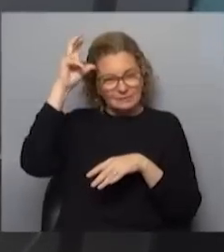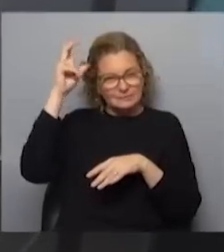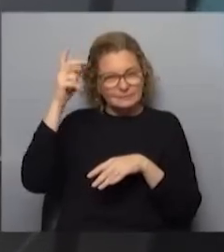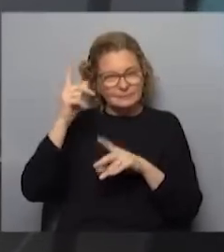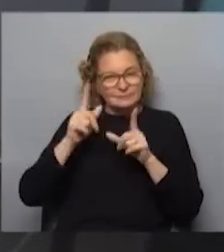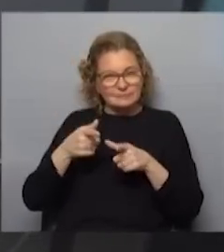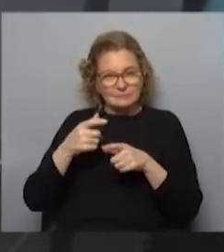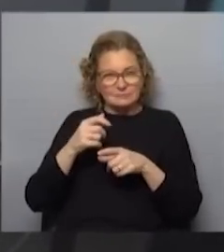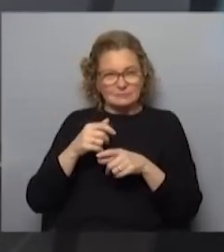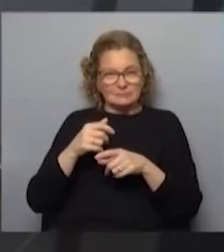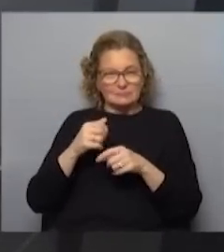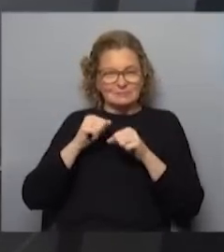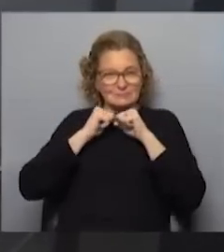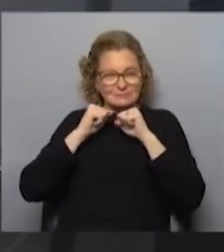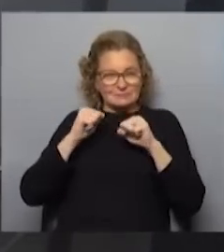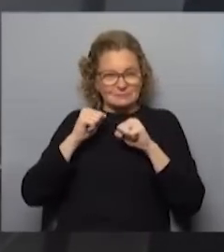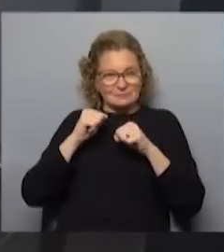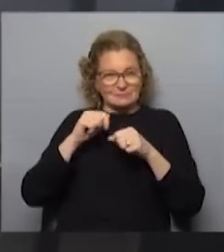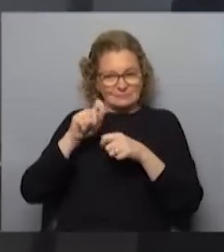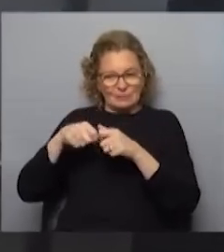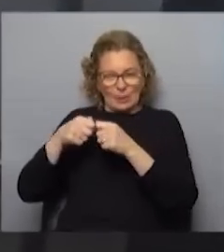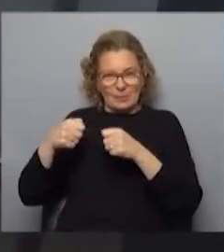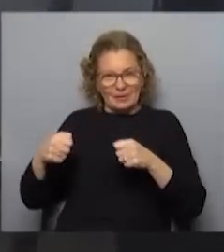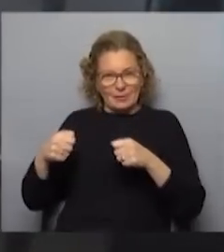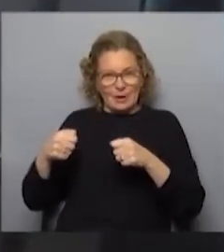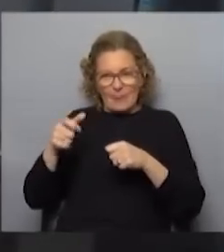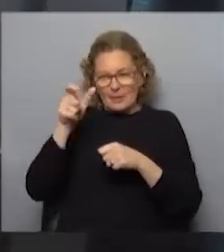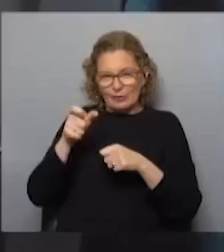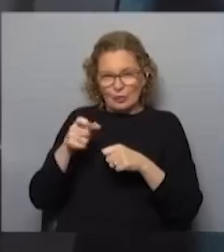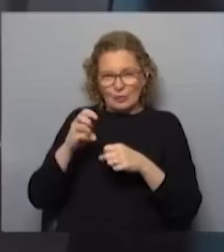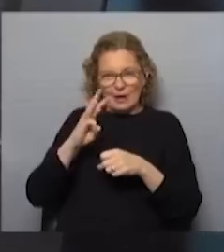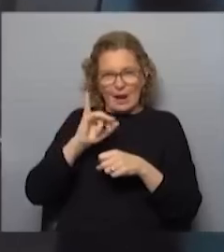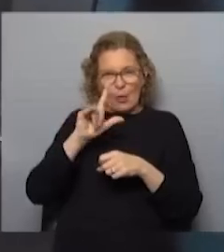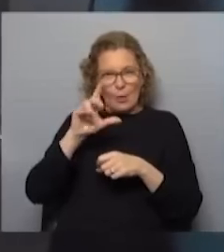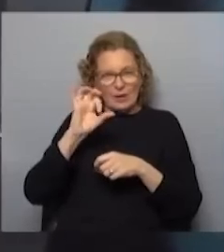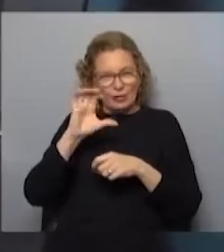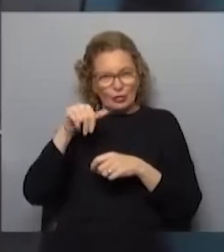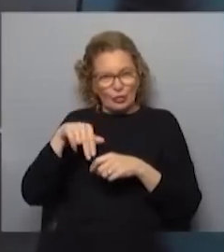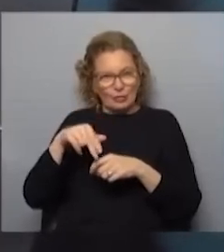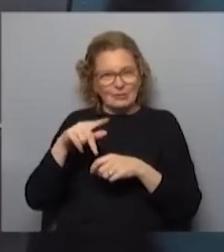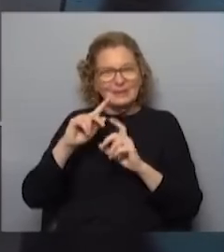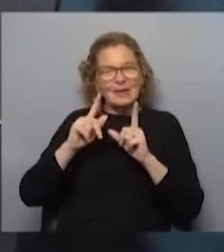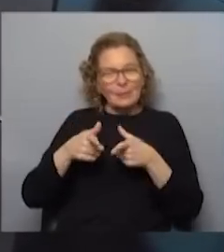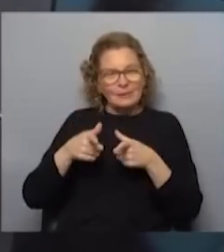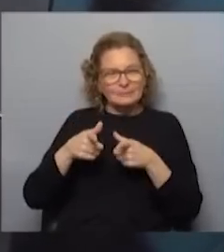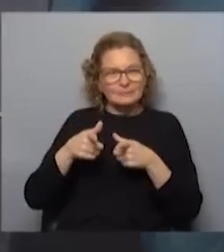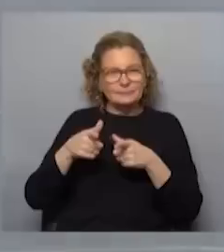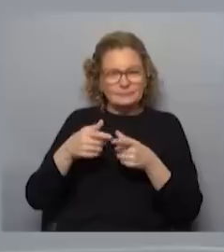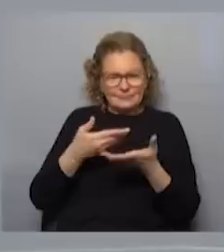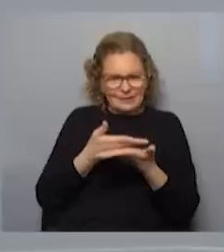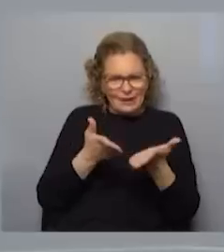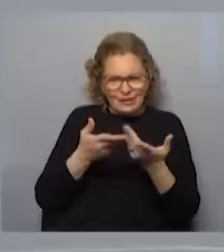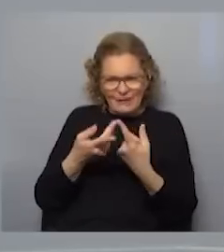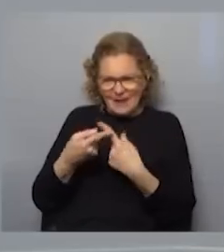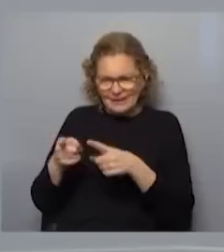infiltrar El secretariado Ejecutivo del píxent a espiar a Wilson Ferreira a desarrollar una gama de